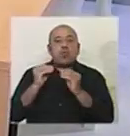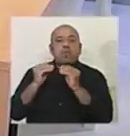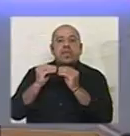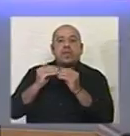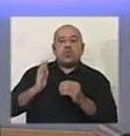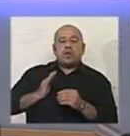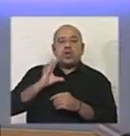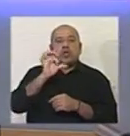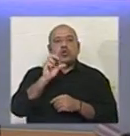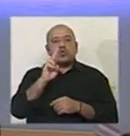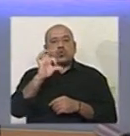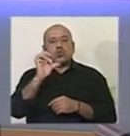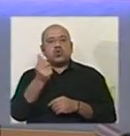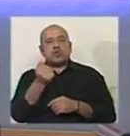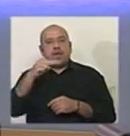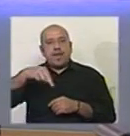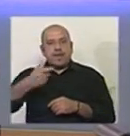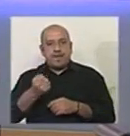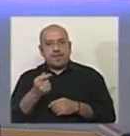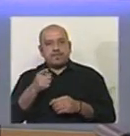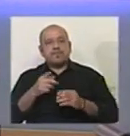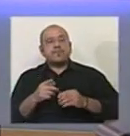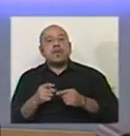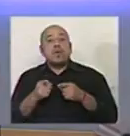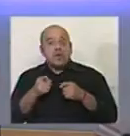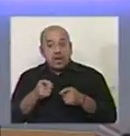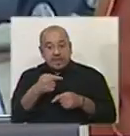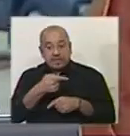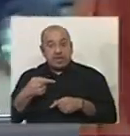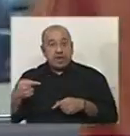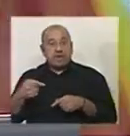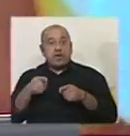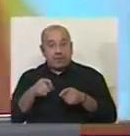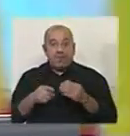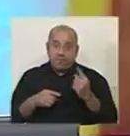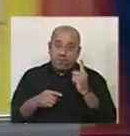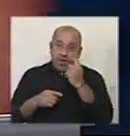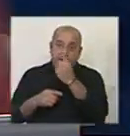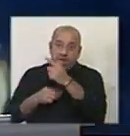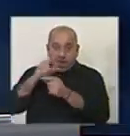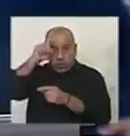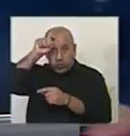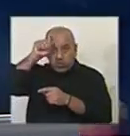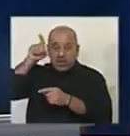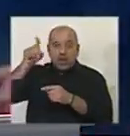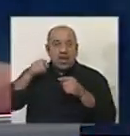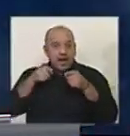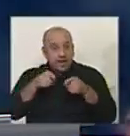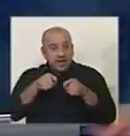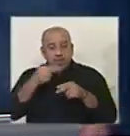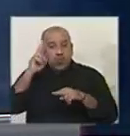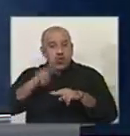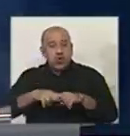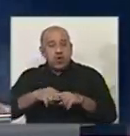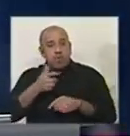analista internacional Susana Mangana, que justamente en estas semanas estuvo en Turquía, sí, donde sucedió el asesinato del